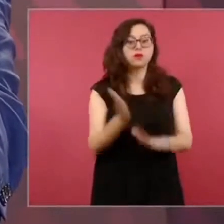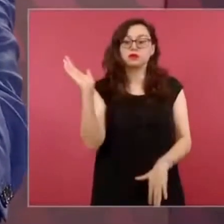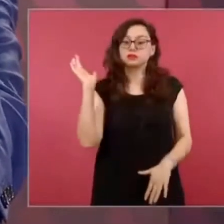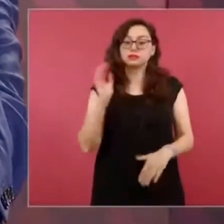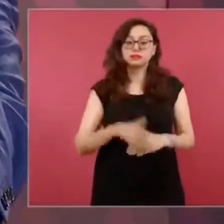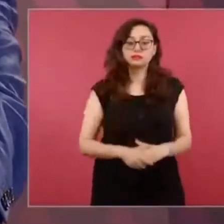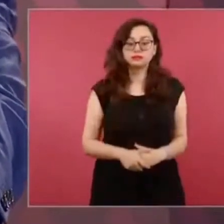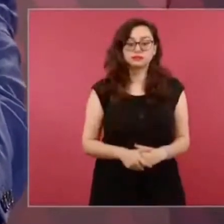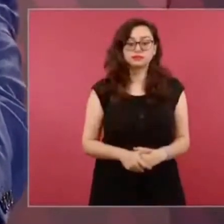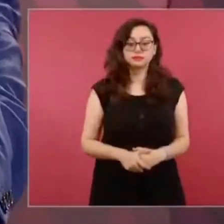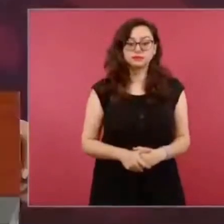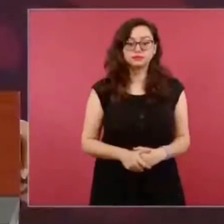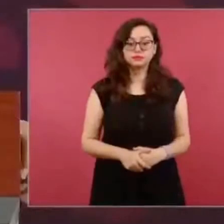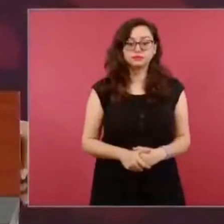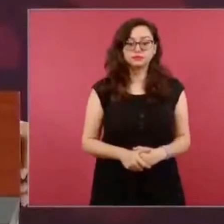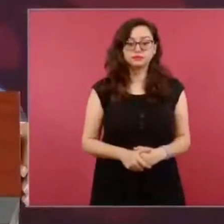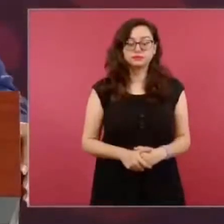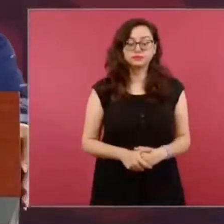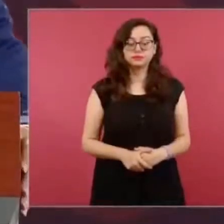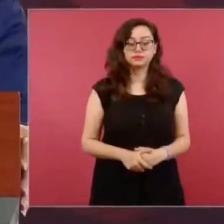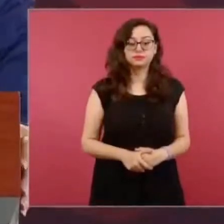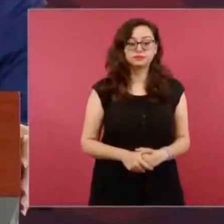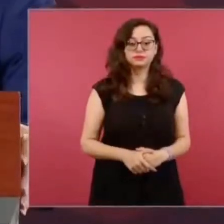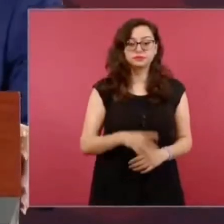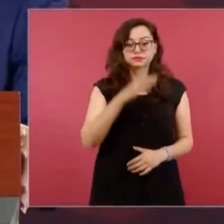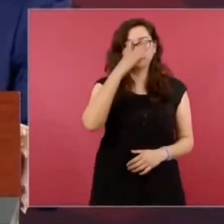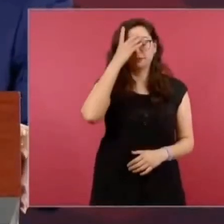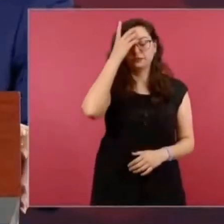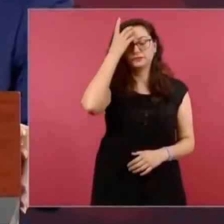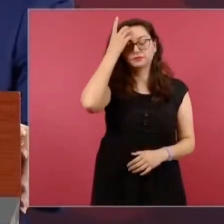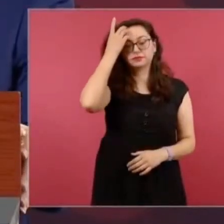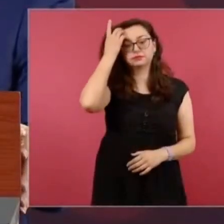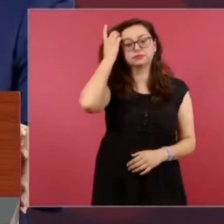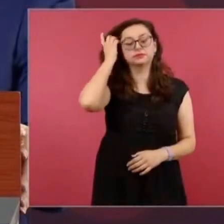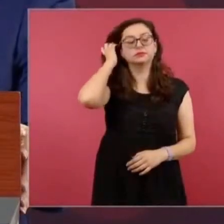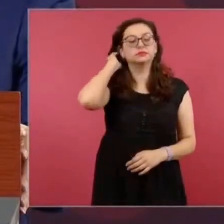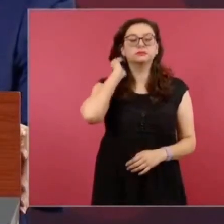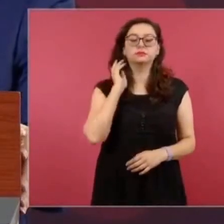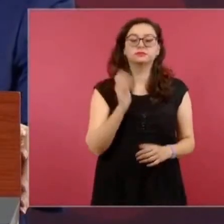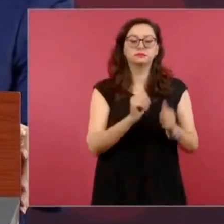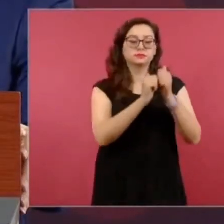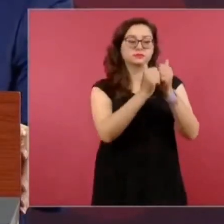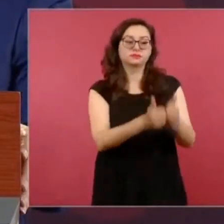Si no, ya no puedes.